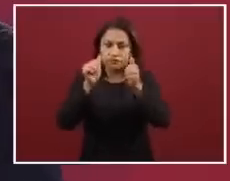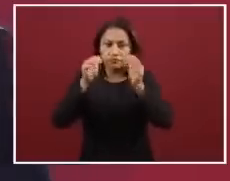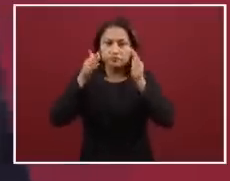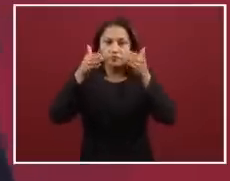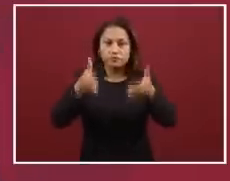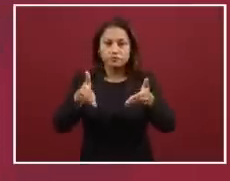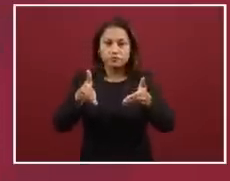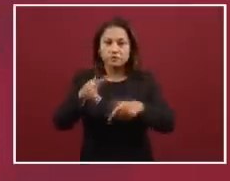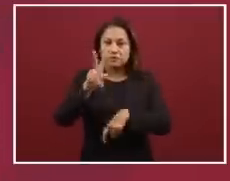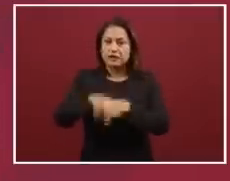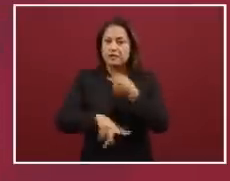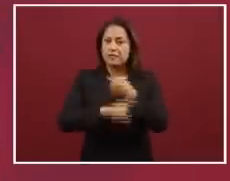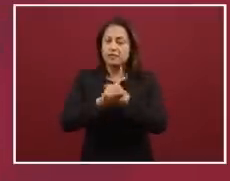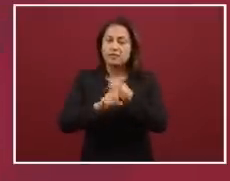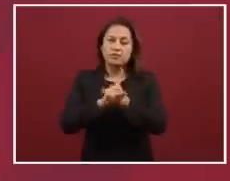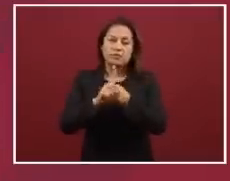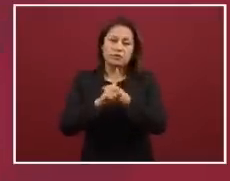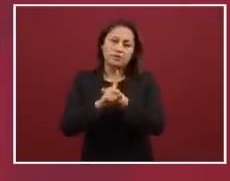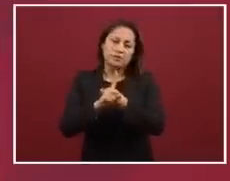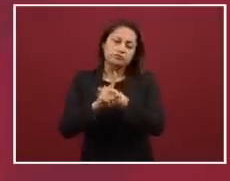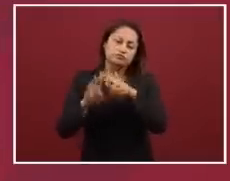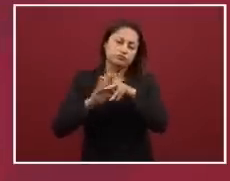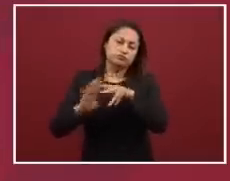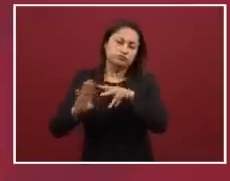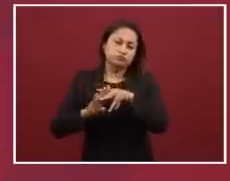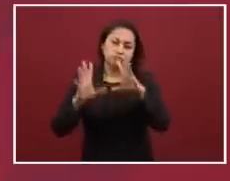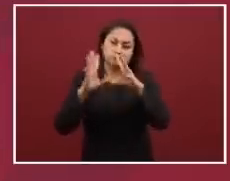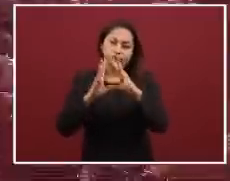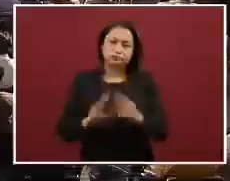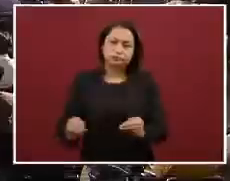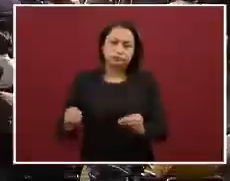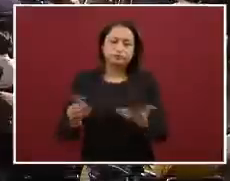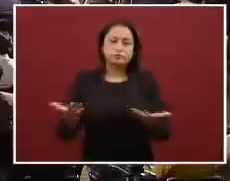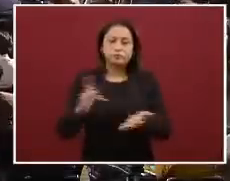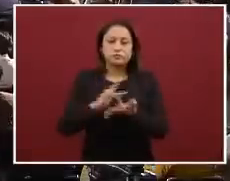masiva en el flujo migratorio. Muchísimas gracias.